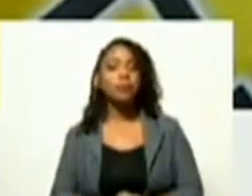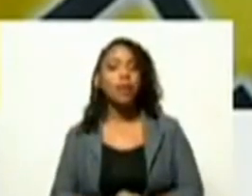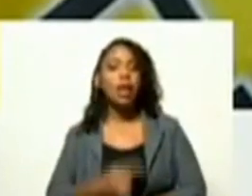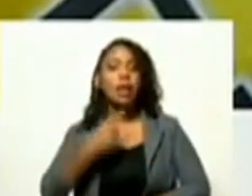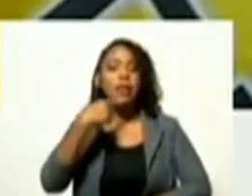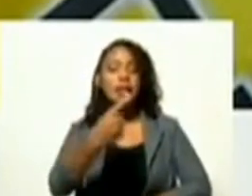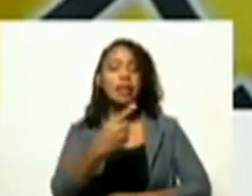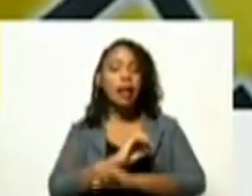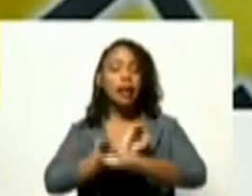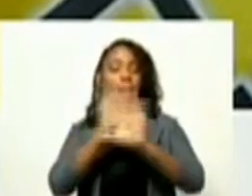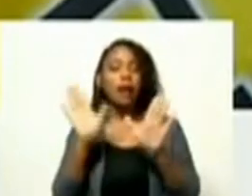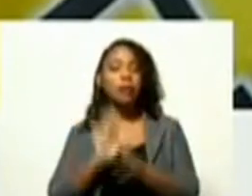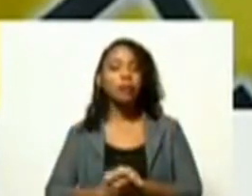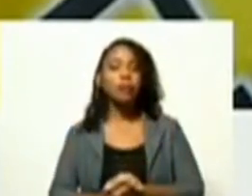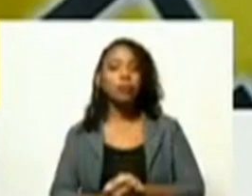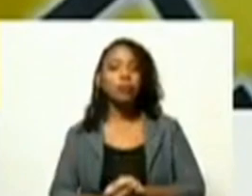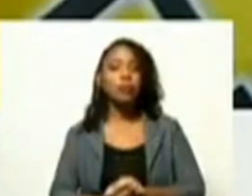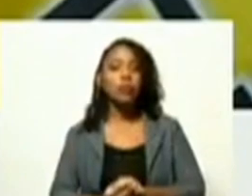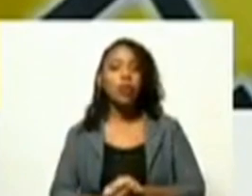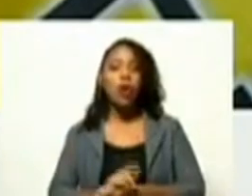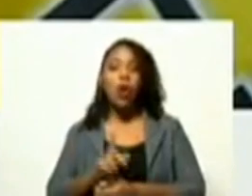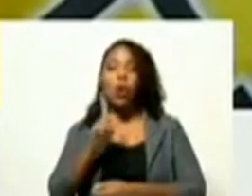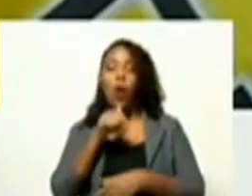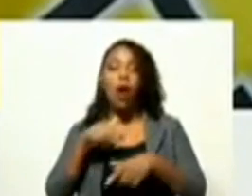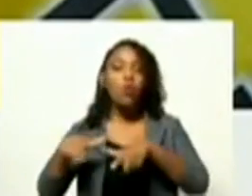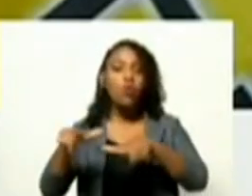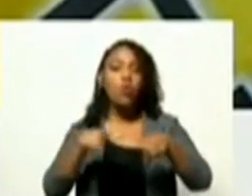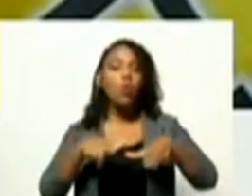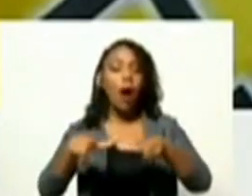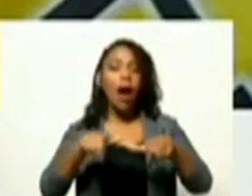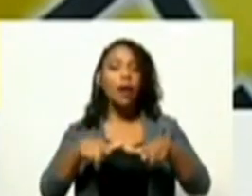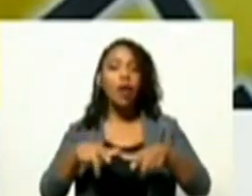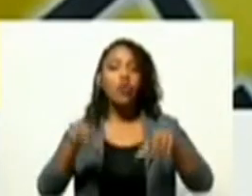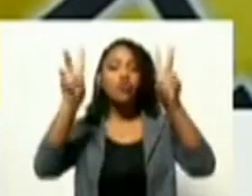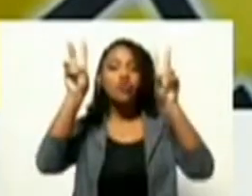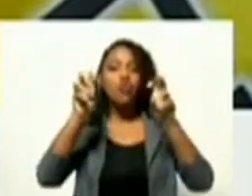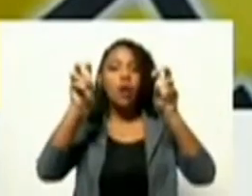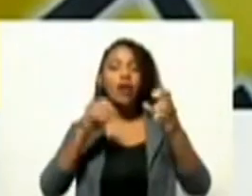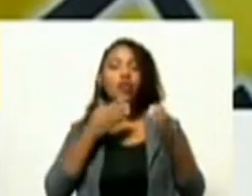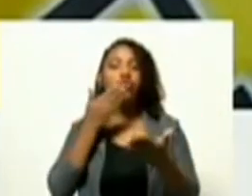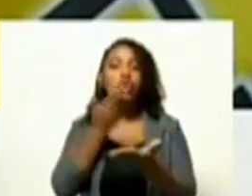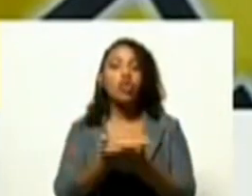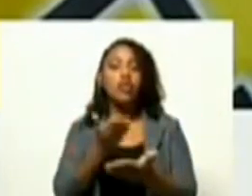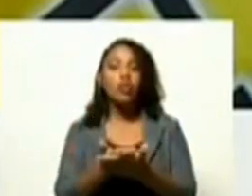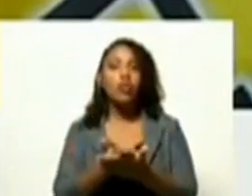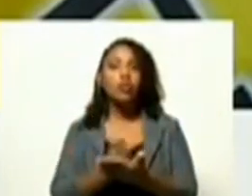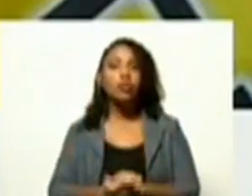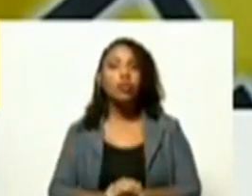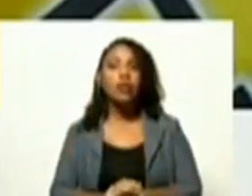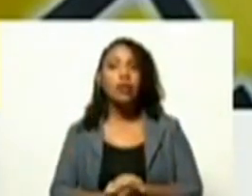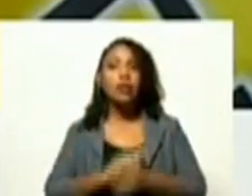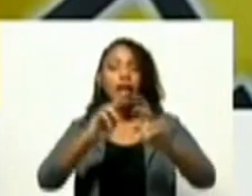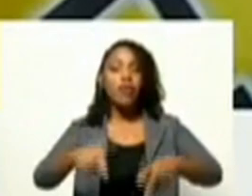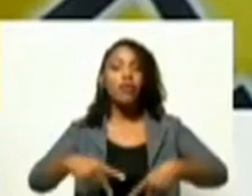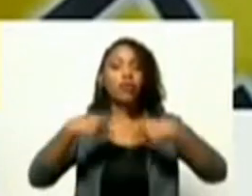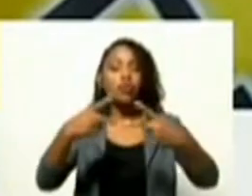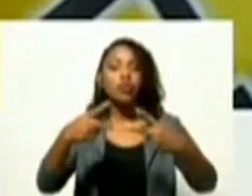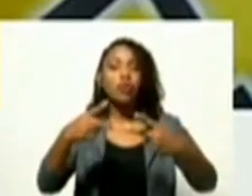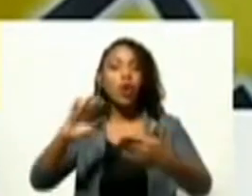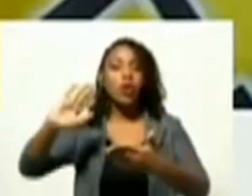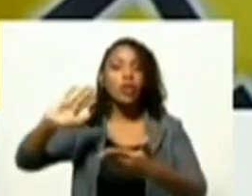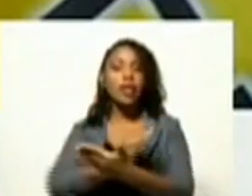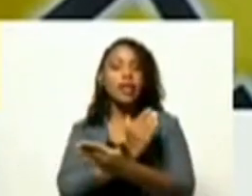declara sin lugar una nueva solicitud de referéndum